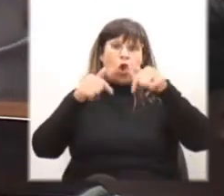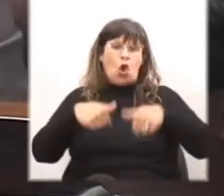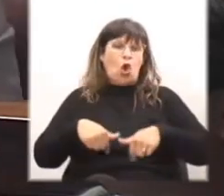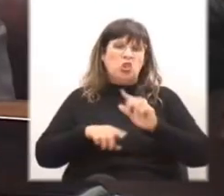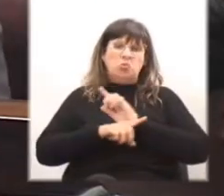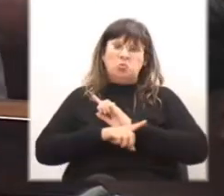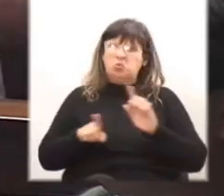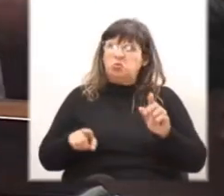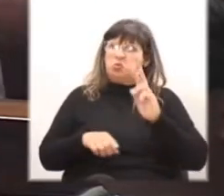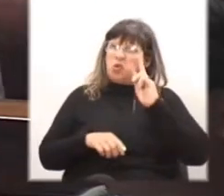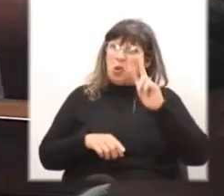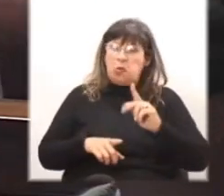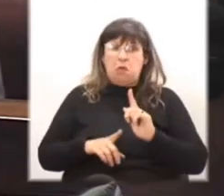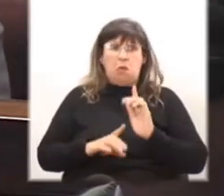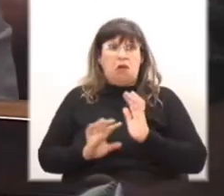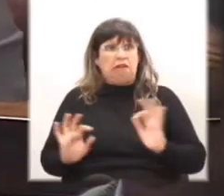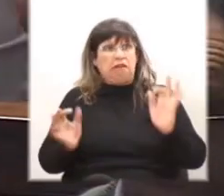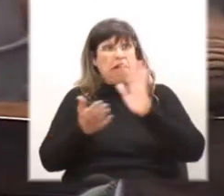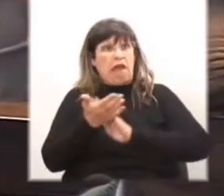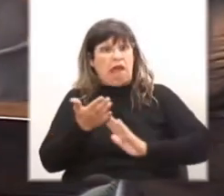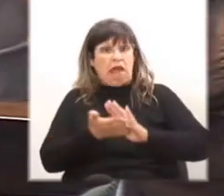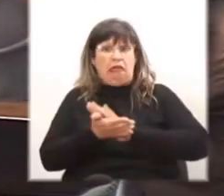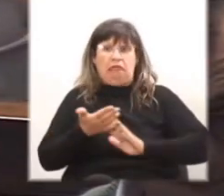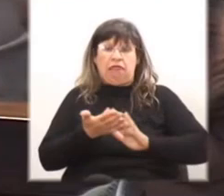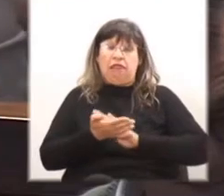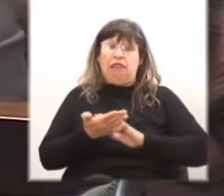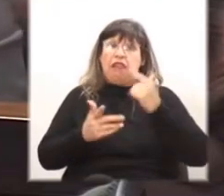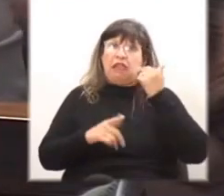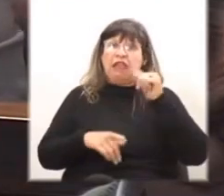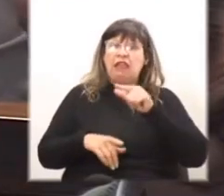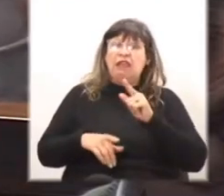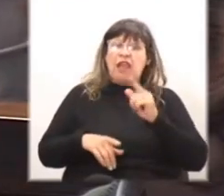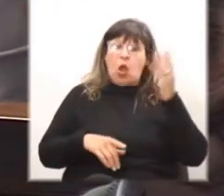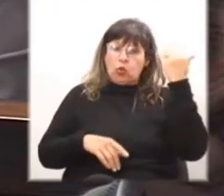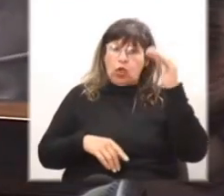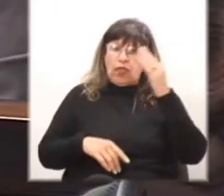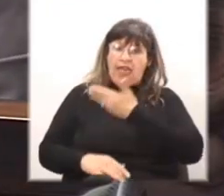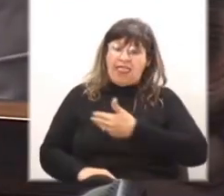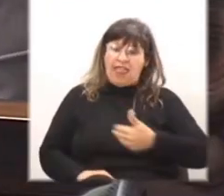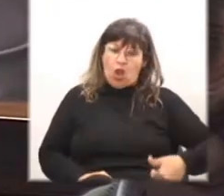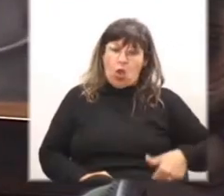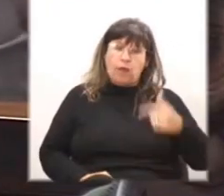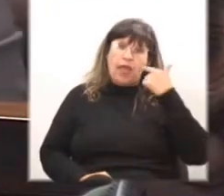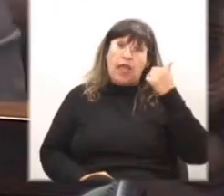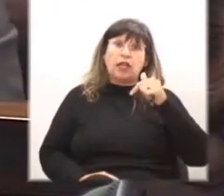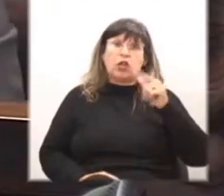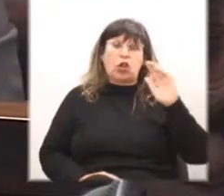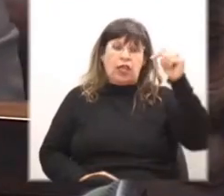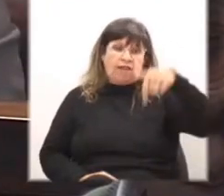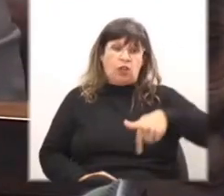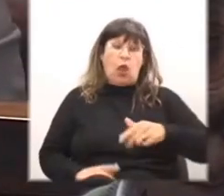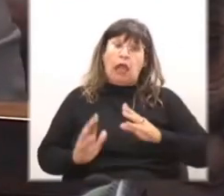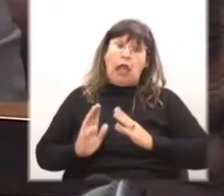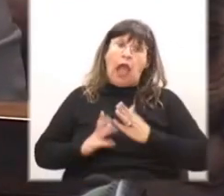vemos ni un solo dirigente del gobierno que haya venido a respaldar